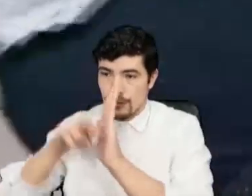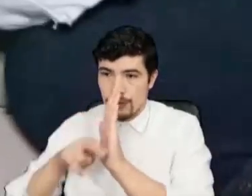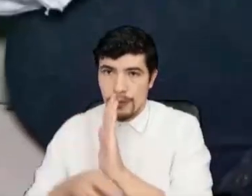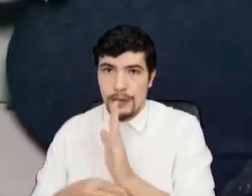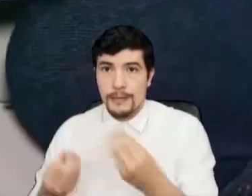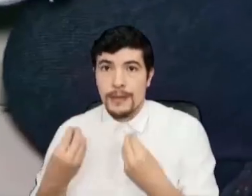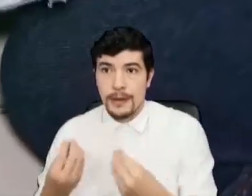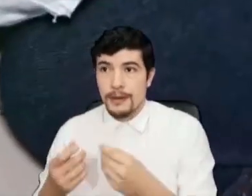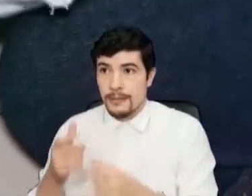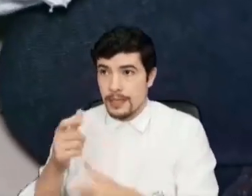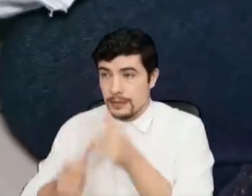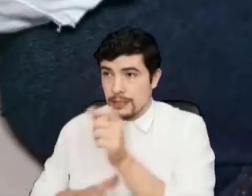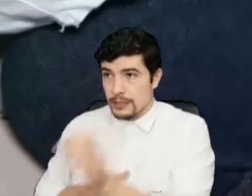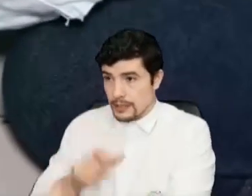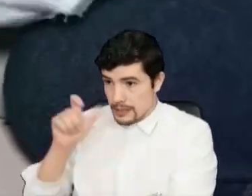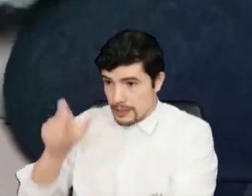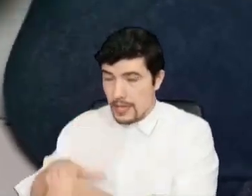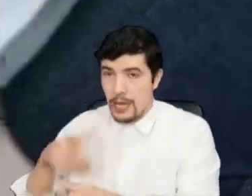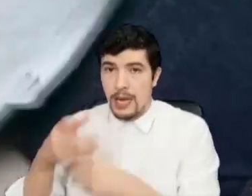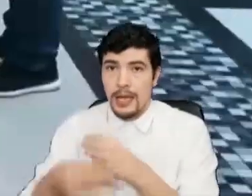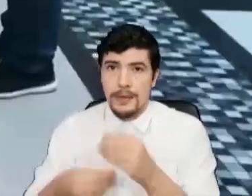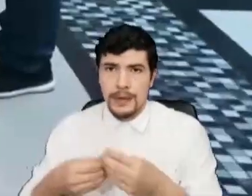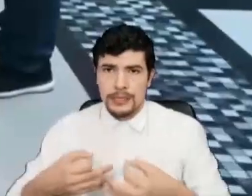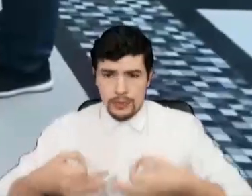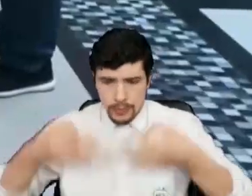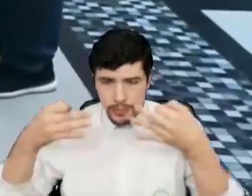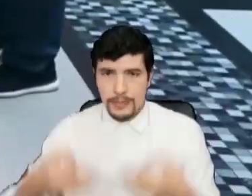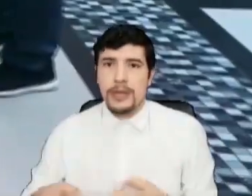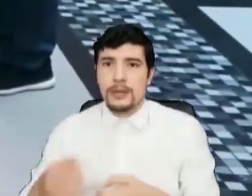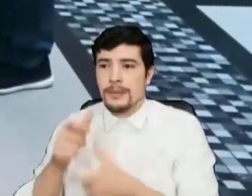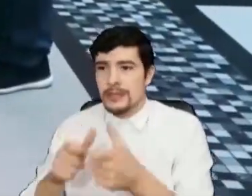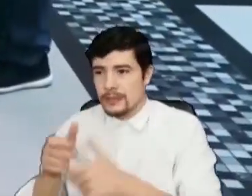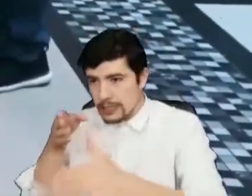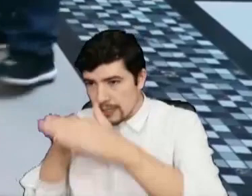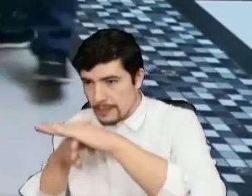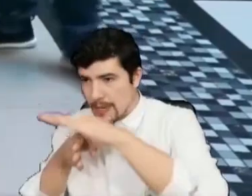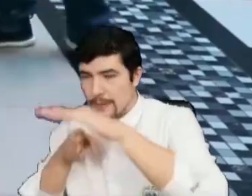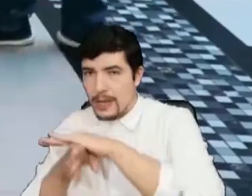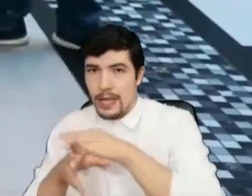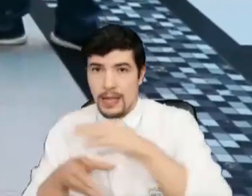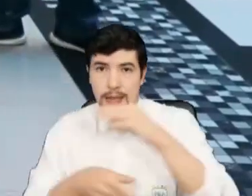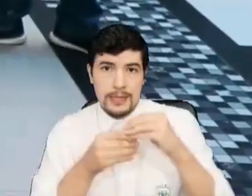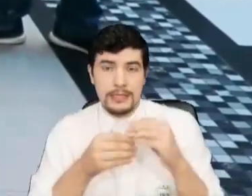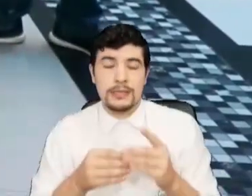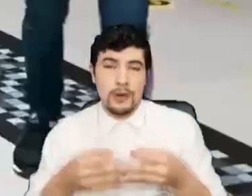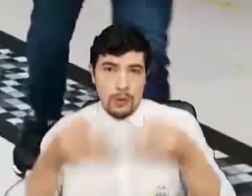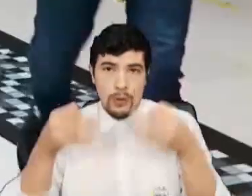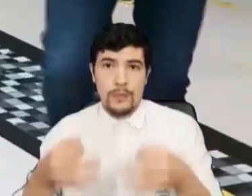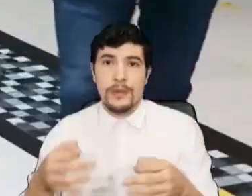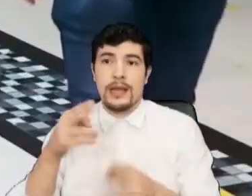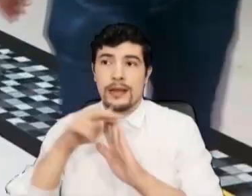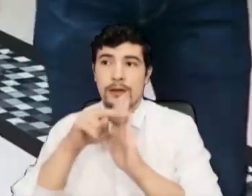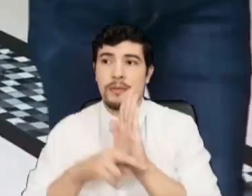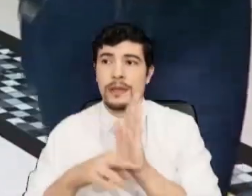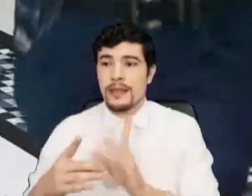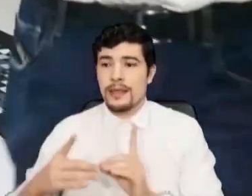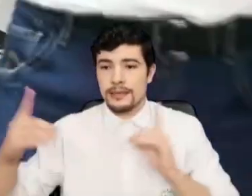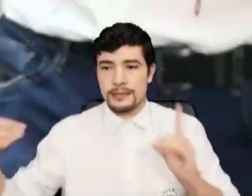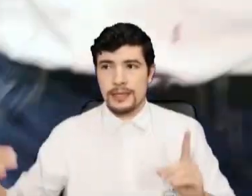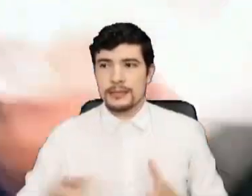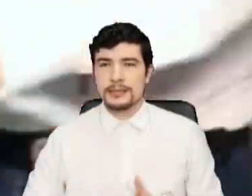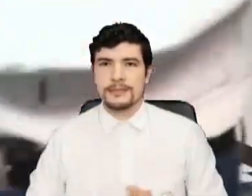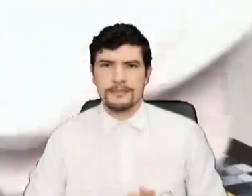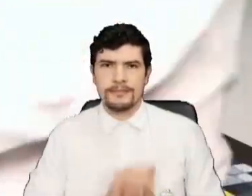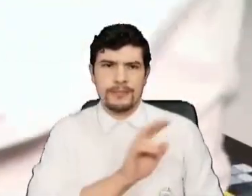ingresan, sino para el cumplimiento del aforo y por ende también del aislamiento social. 22 centros comerciales en toda el área metropolitana funcionarán en